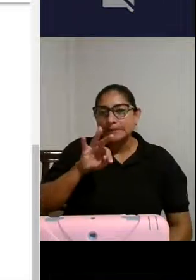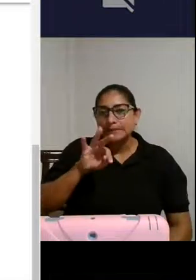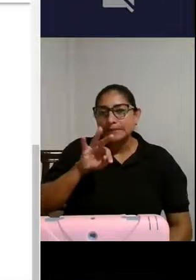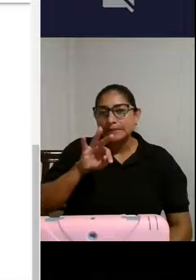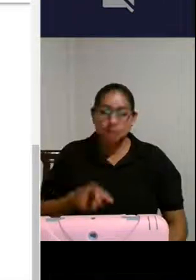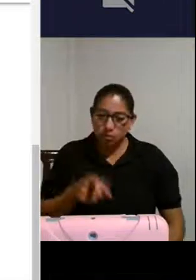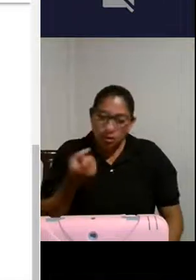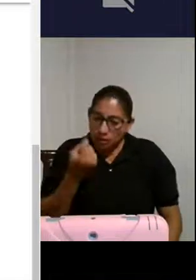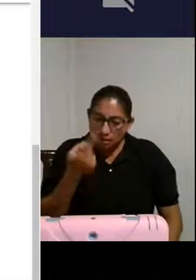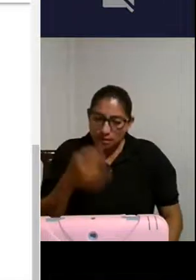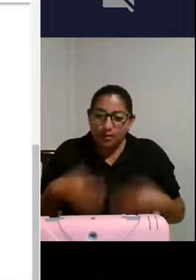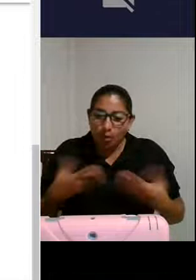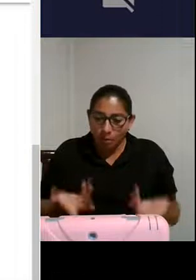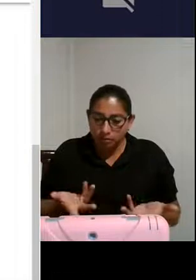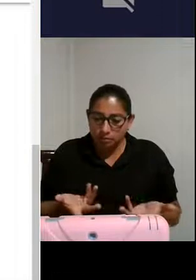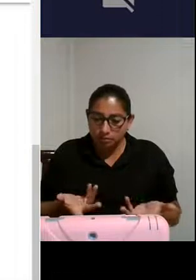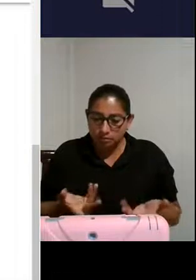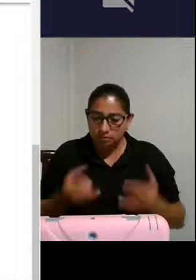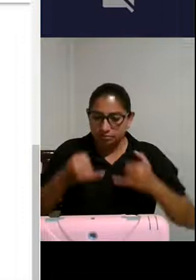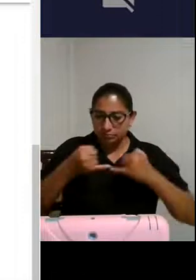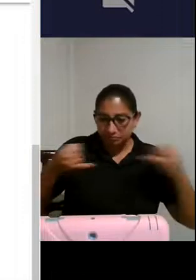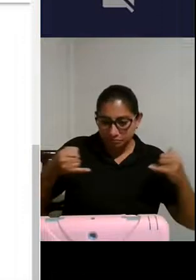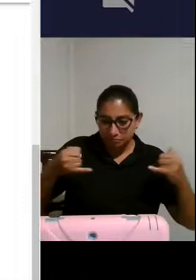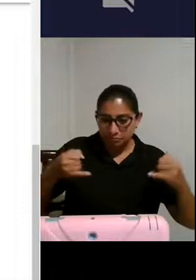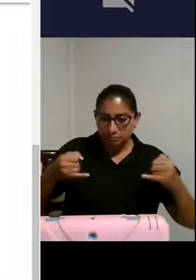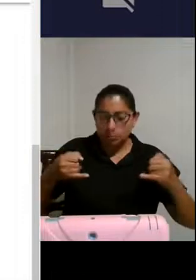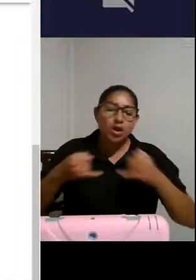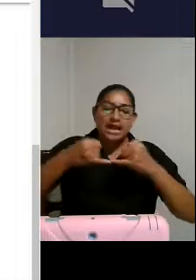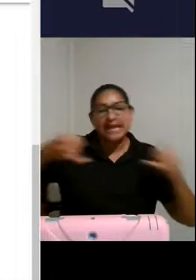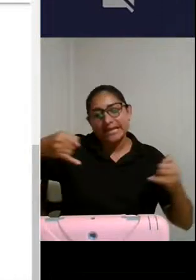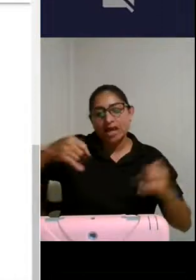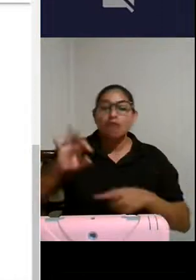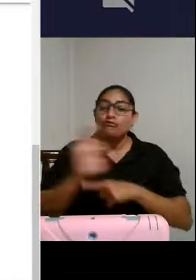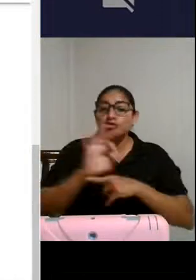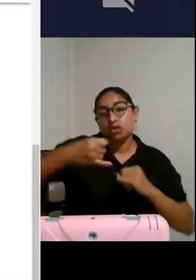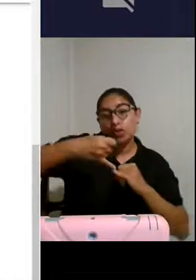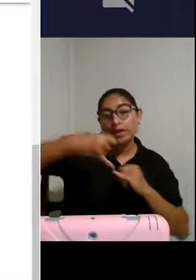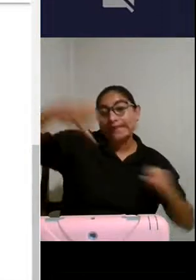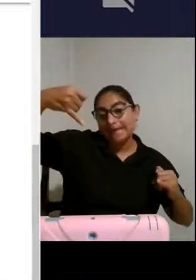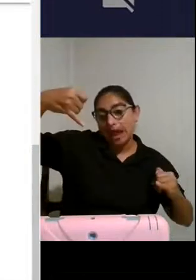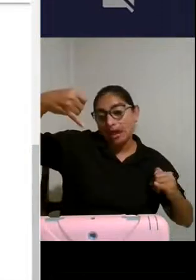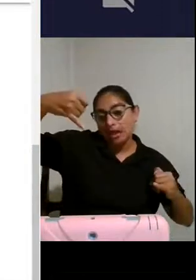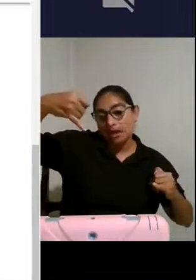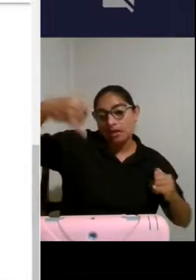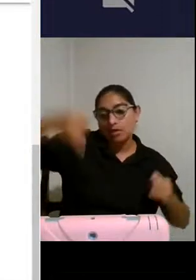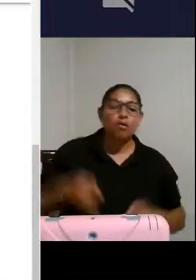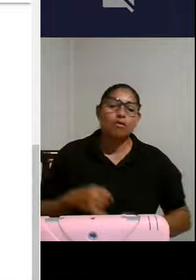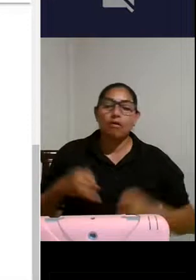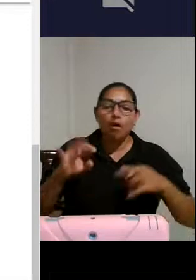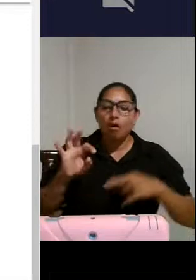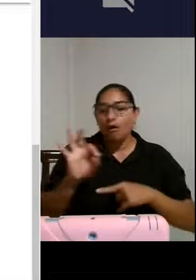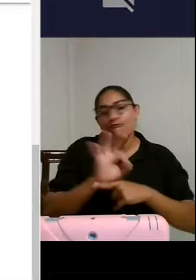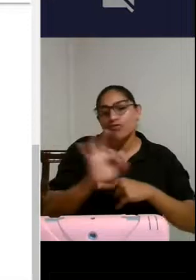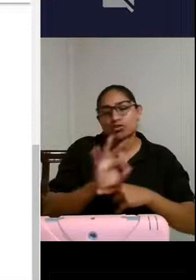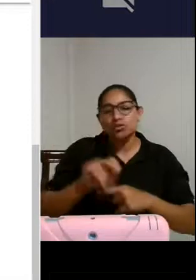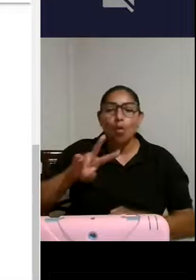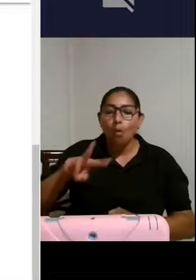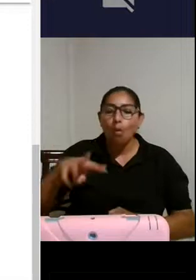Si gusta, terminamos de ver lo que es el capítulo 2 y al final nos puede enviar por medio del chat, tal